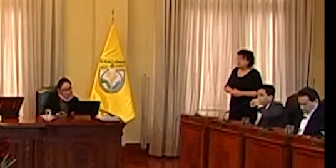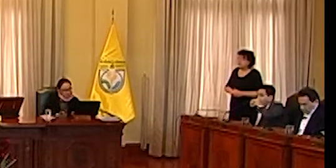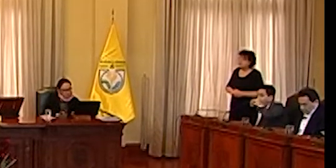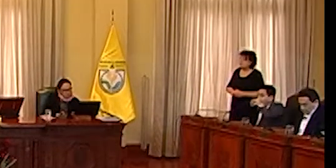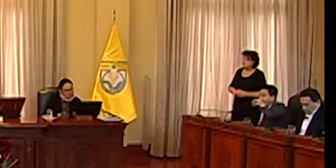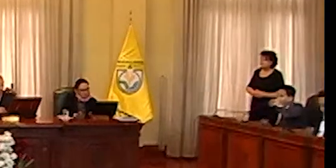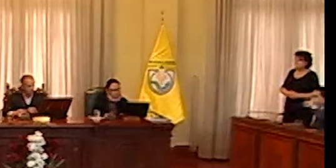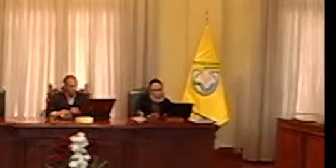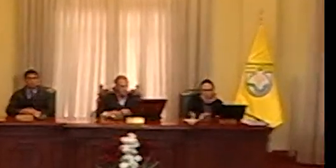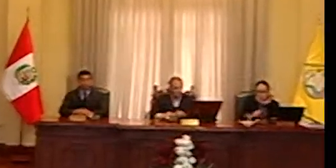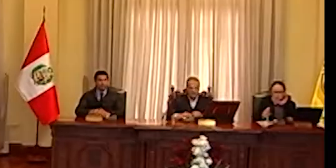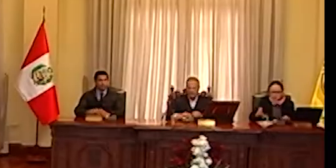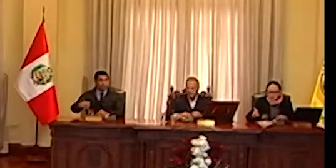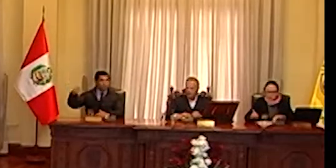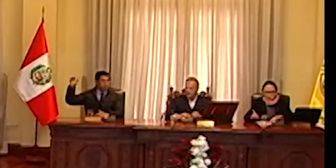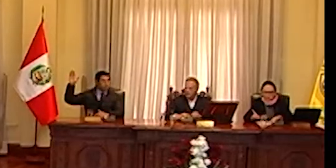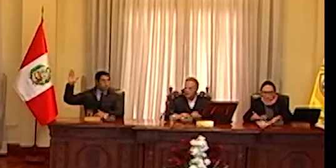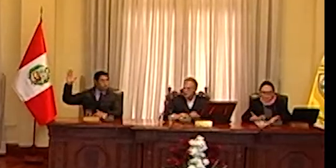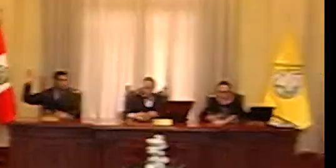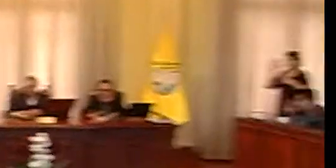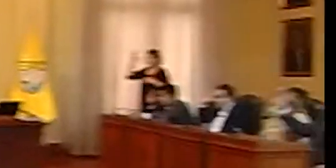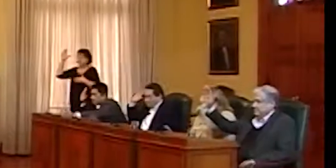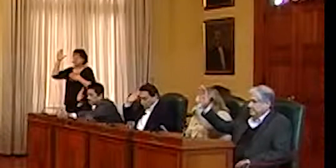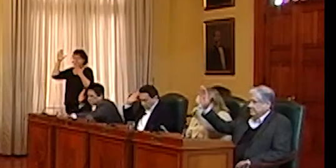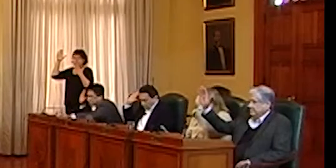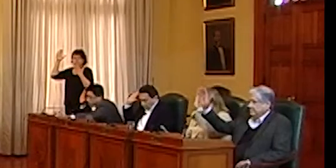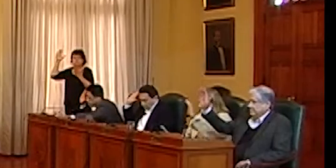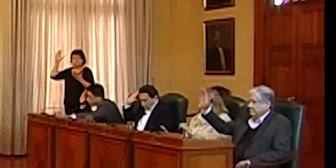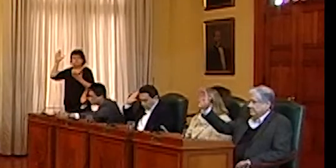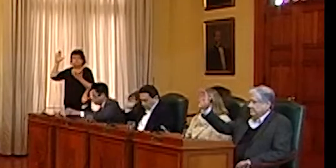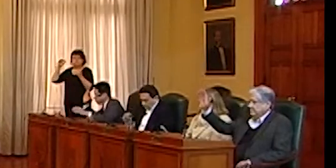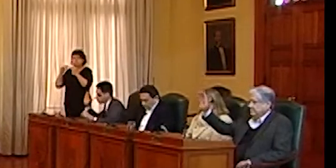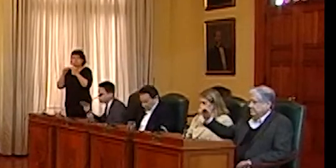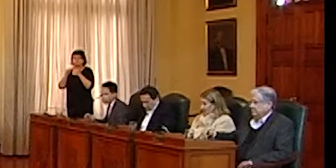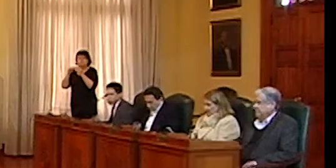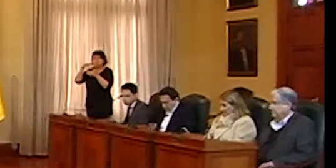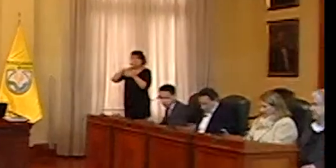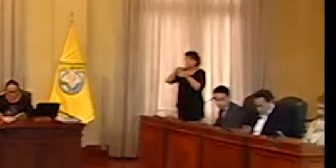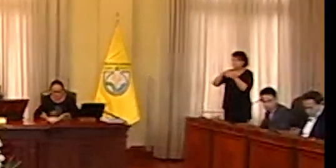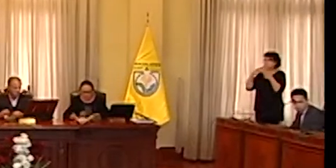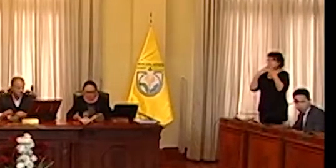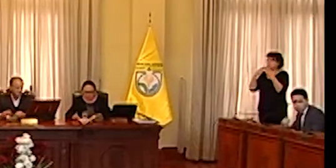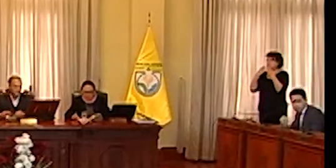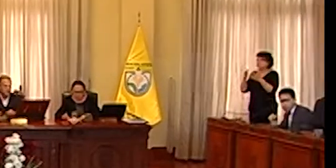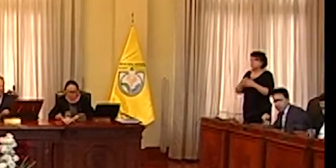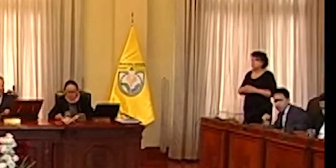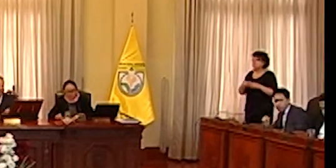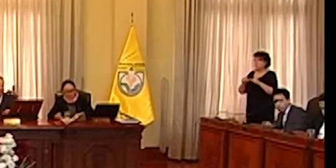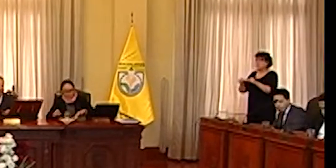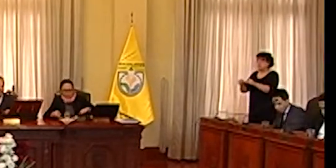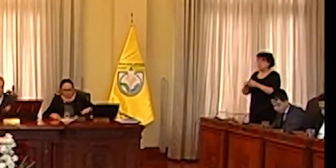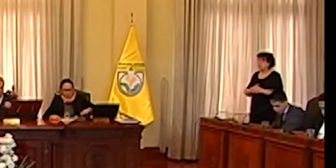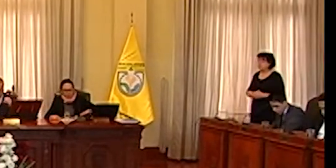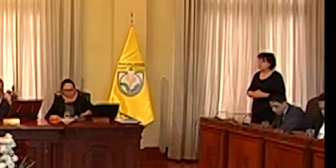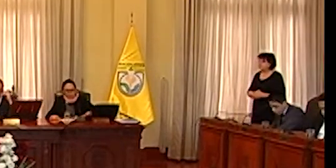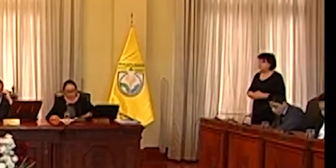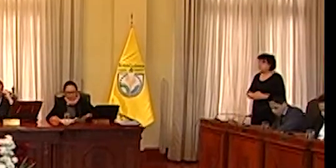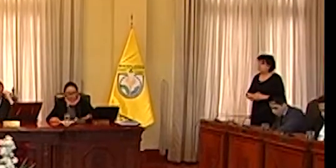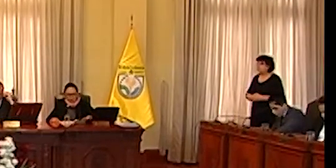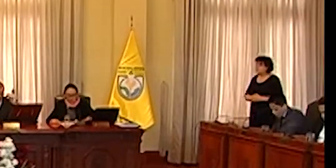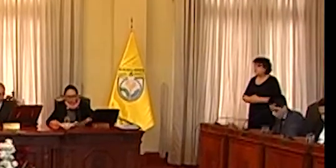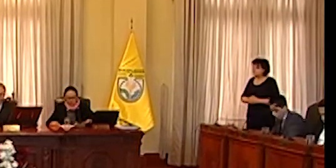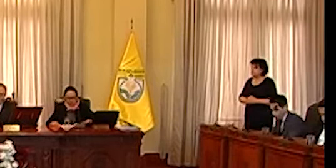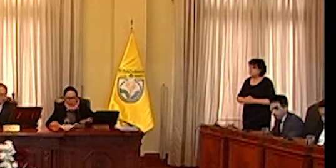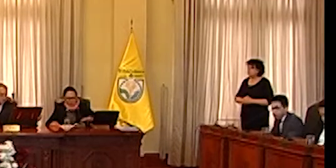sin acción presencial de conformidad se aprueba por unanimidad de votos muchas gracias vamos al siguiente punto por favor